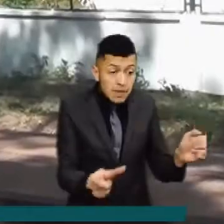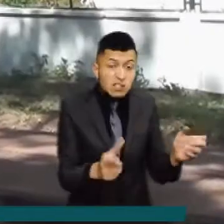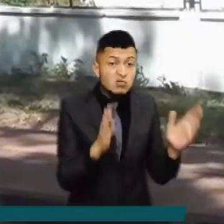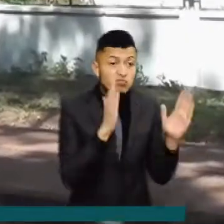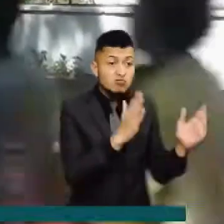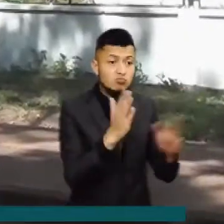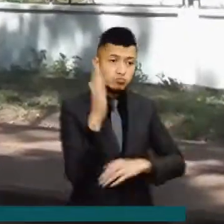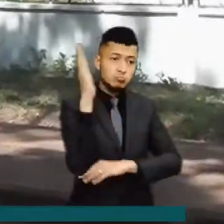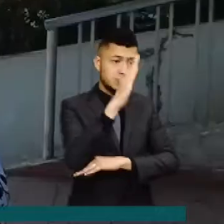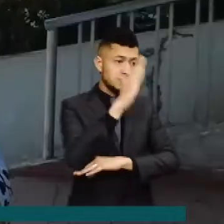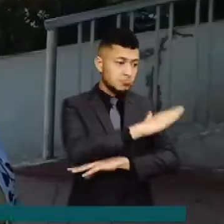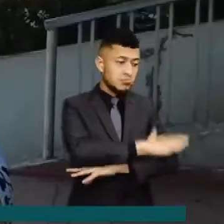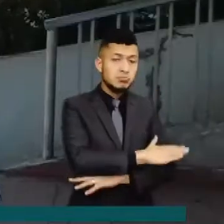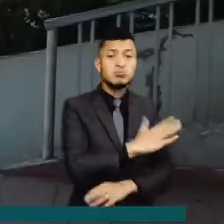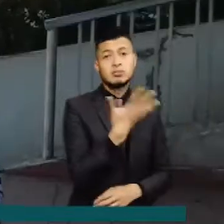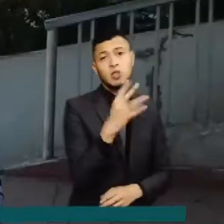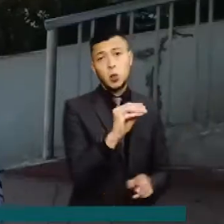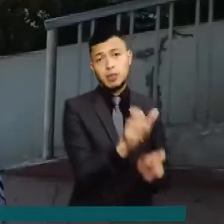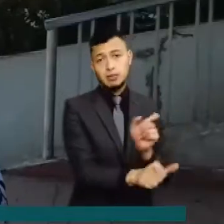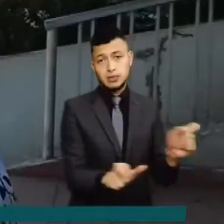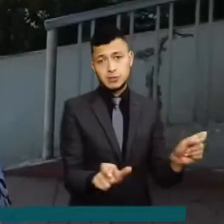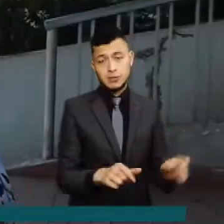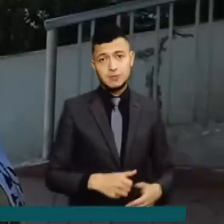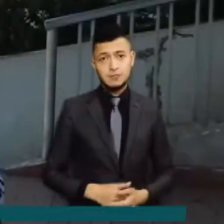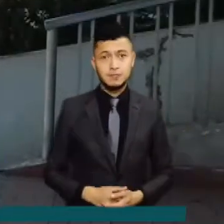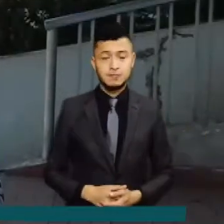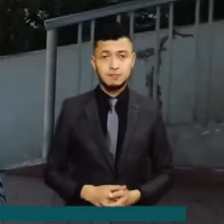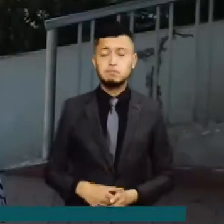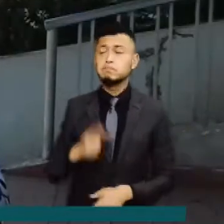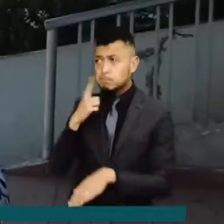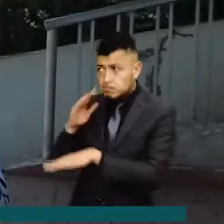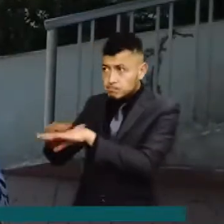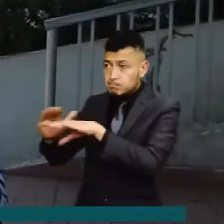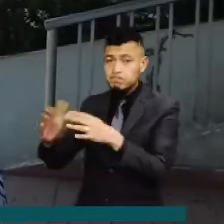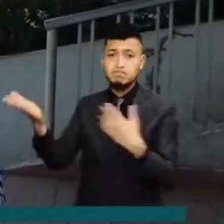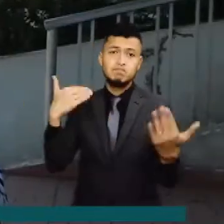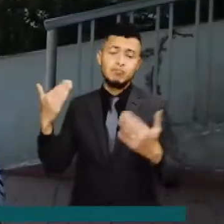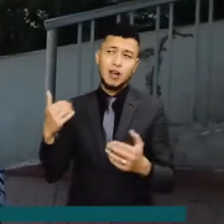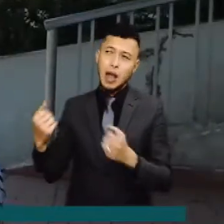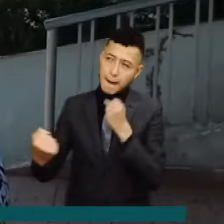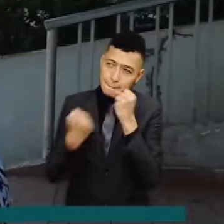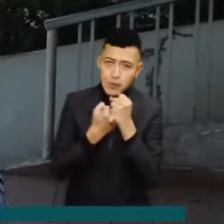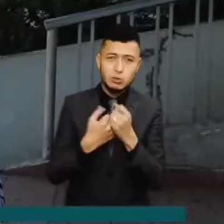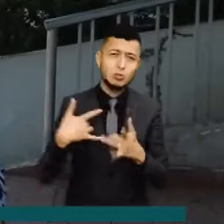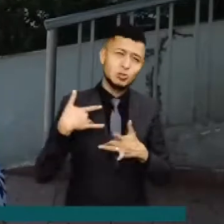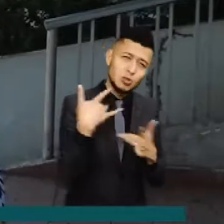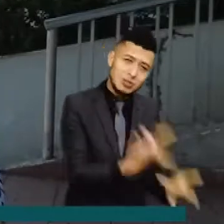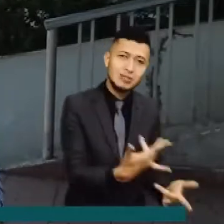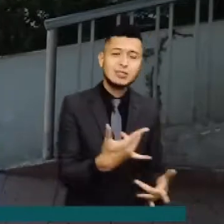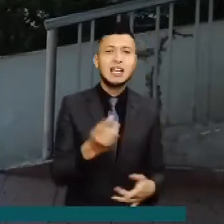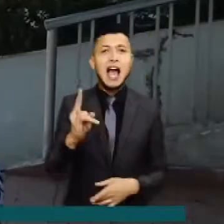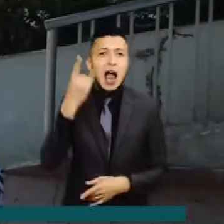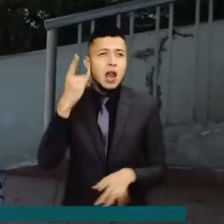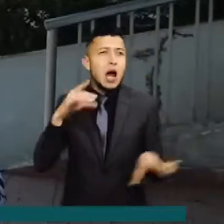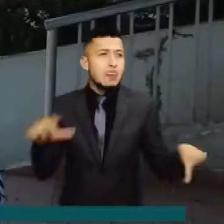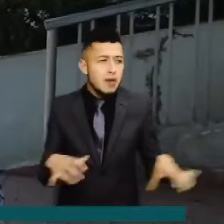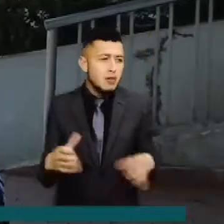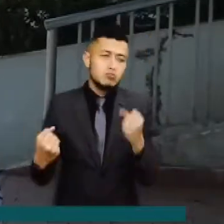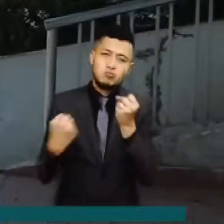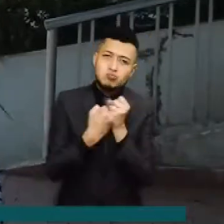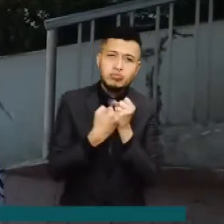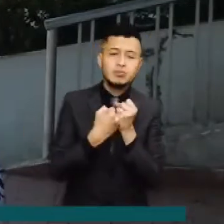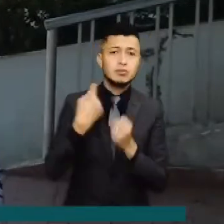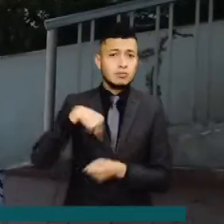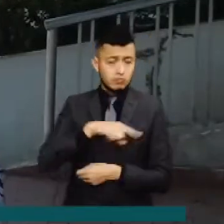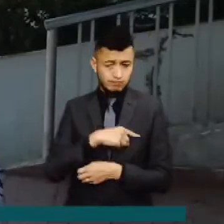a 50 personas. Invitarlos desde todo el punto de vista a que por favor nos apoyen, nos regalen donaciones, nos